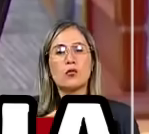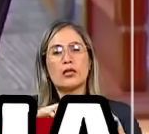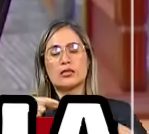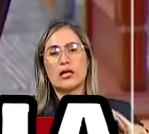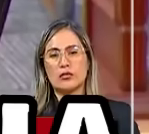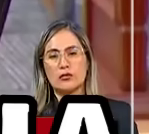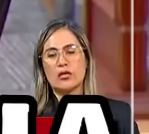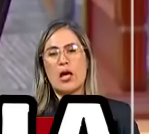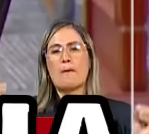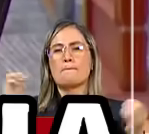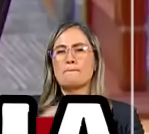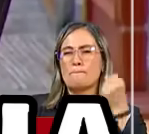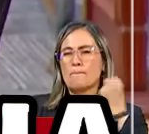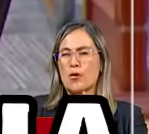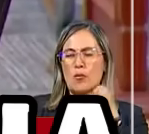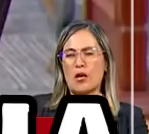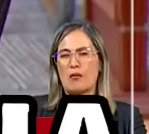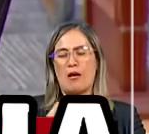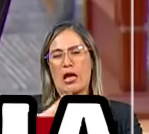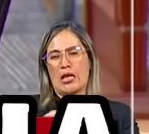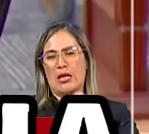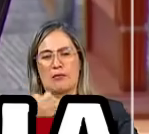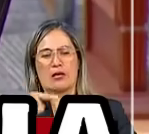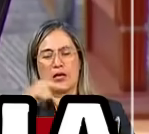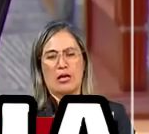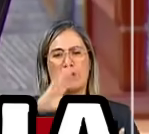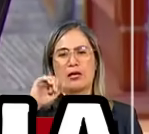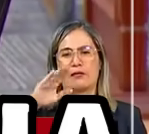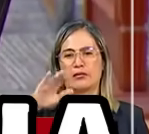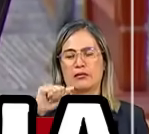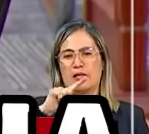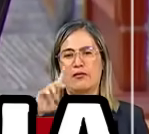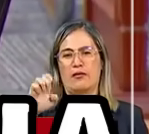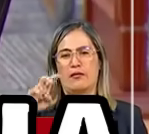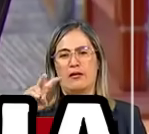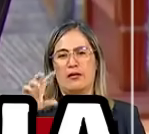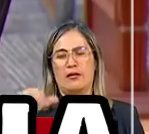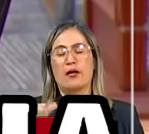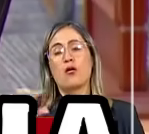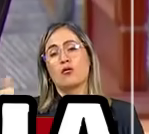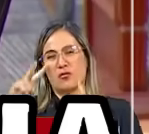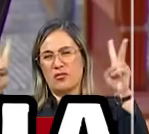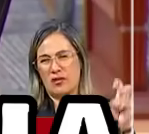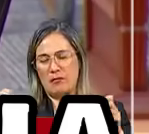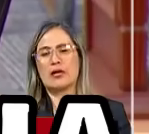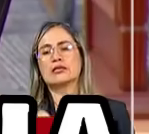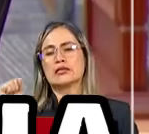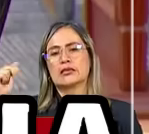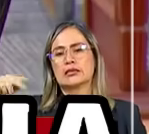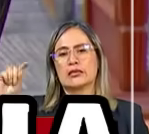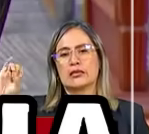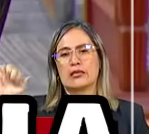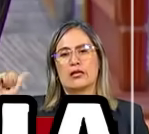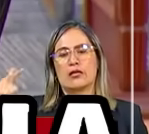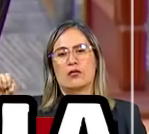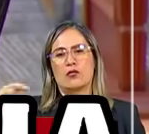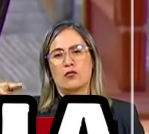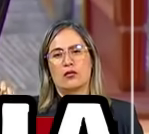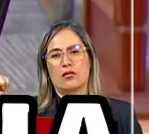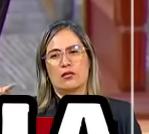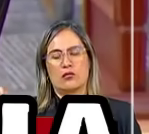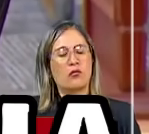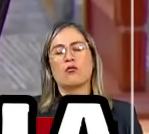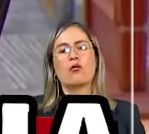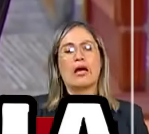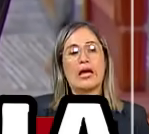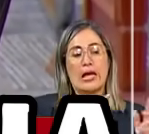relacionadas con el conflicto que sostiene con Cabeza de Vaca. Otro titular señala: Santiago Nieto desestima la evidencia del testigo que presentó Cabeza de